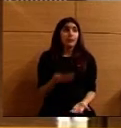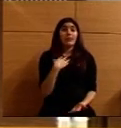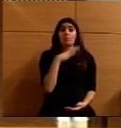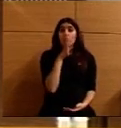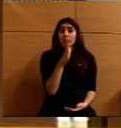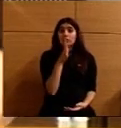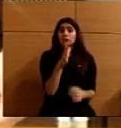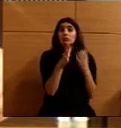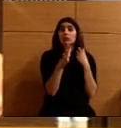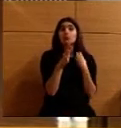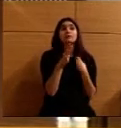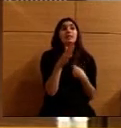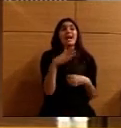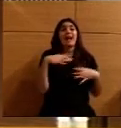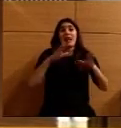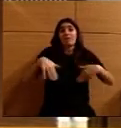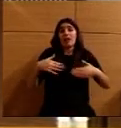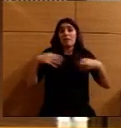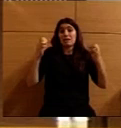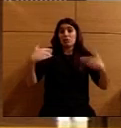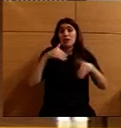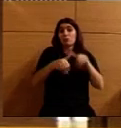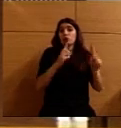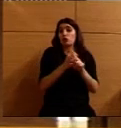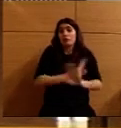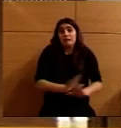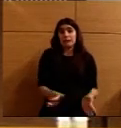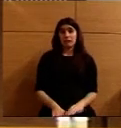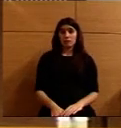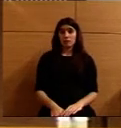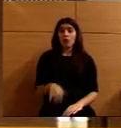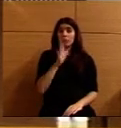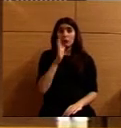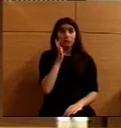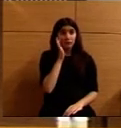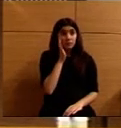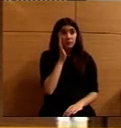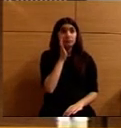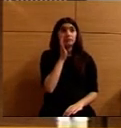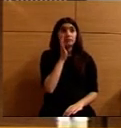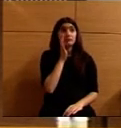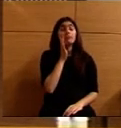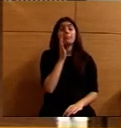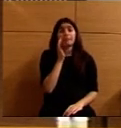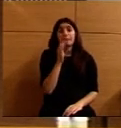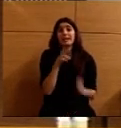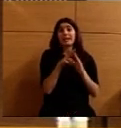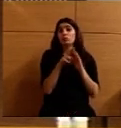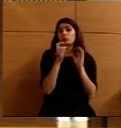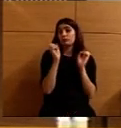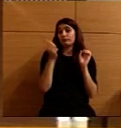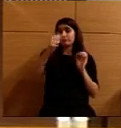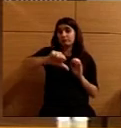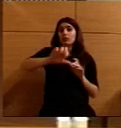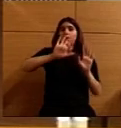Por tanto, no nos queda más que votar en contra, porque consideramos que, aunque se haya desestimado el recurso, sí que